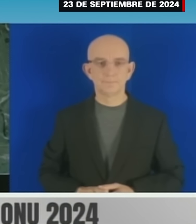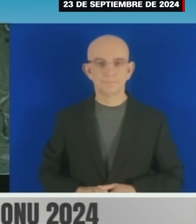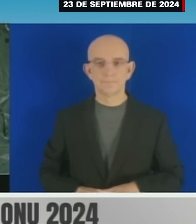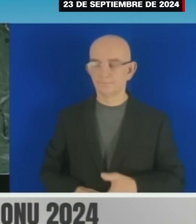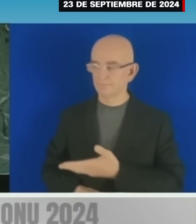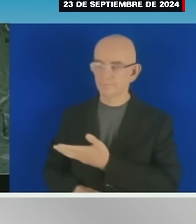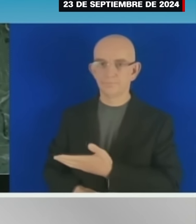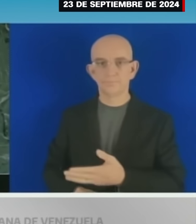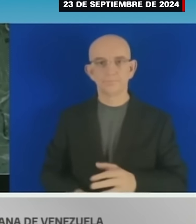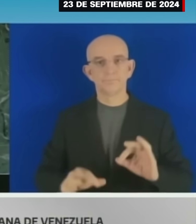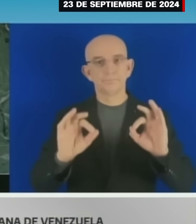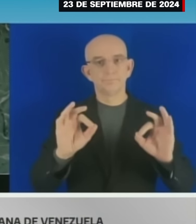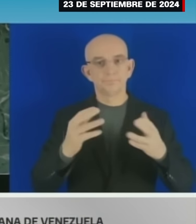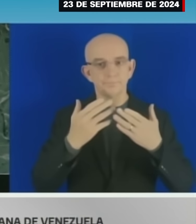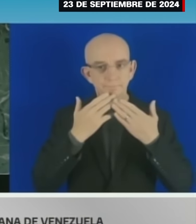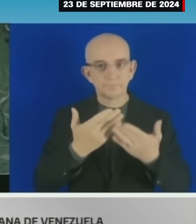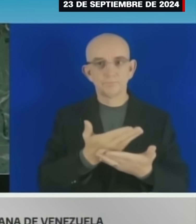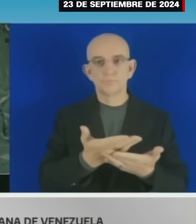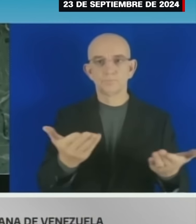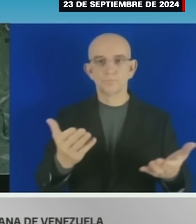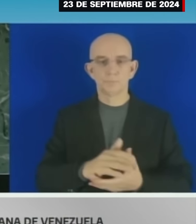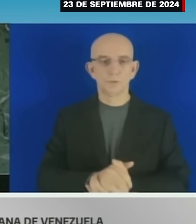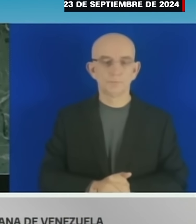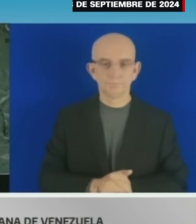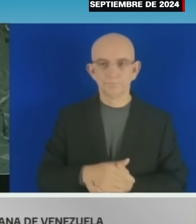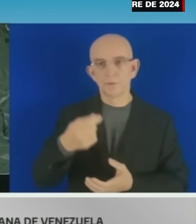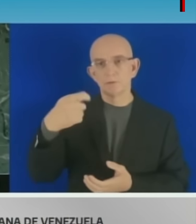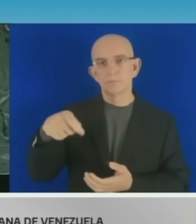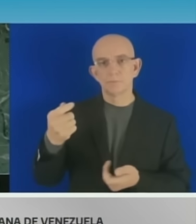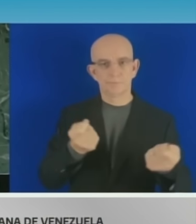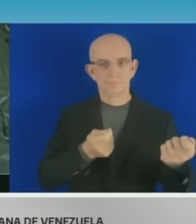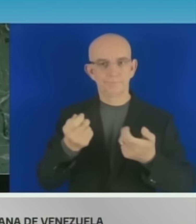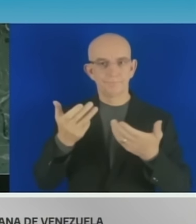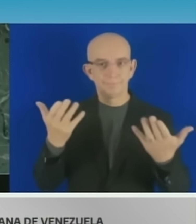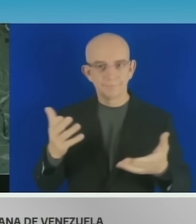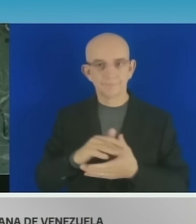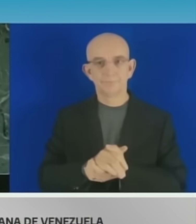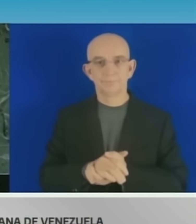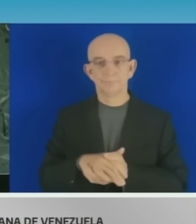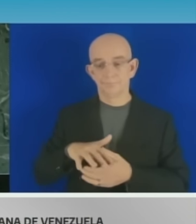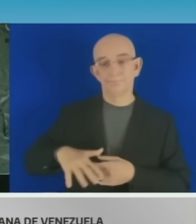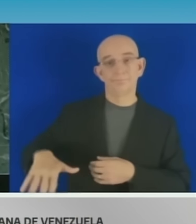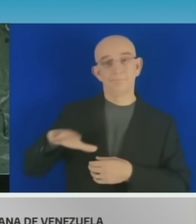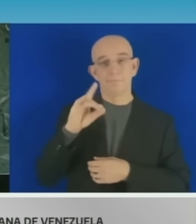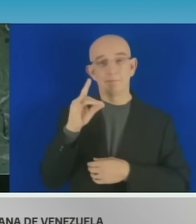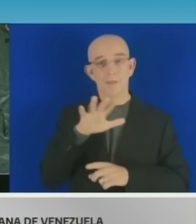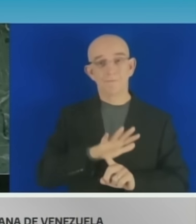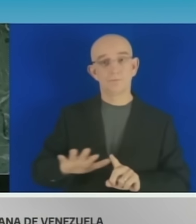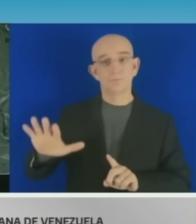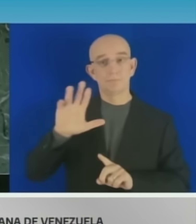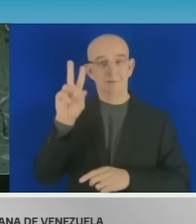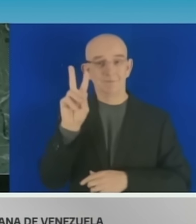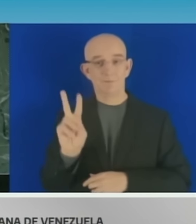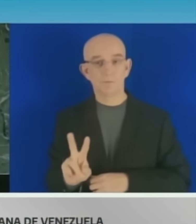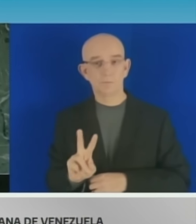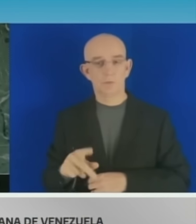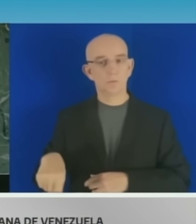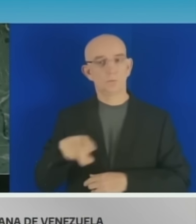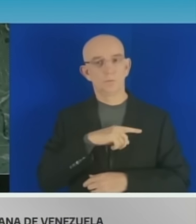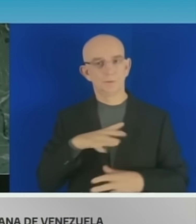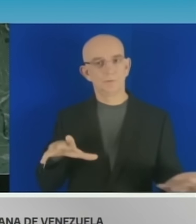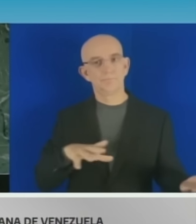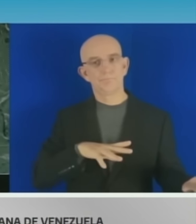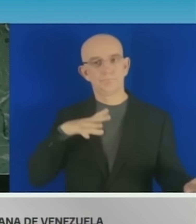Bolivariana de Venezuela tiene el honor de hacer uso de la palabra en nombre del grupo de amigos en defensa de la Carta